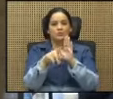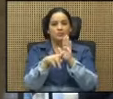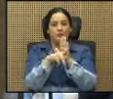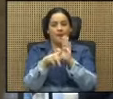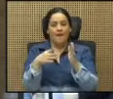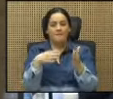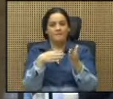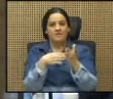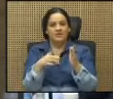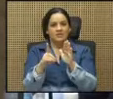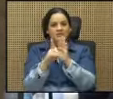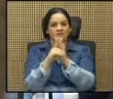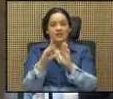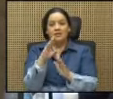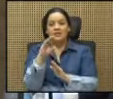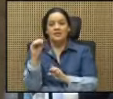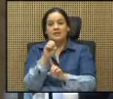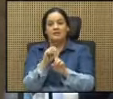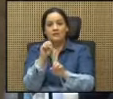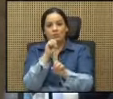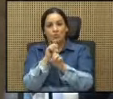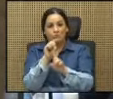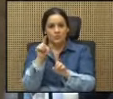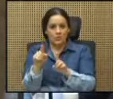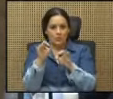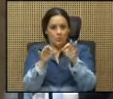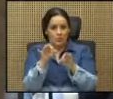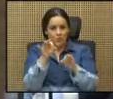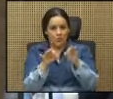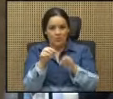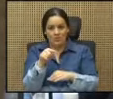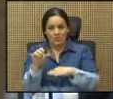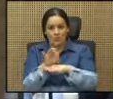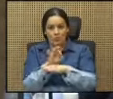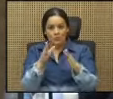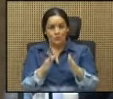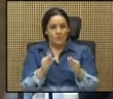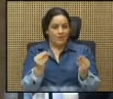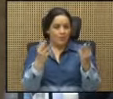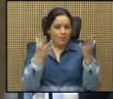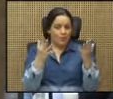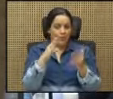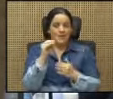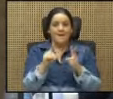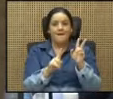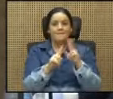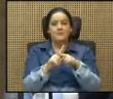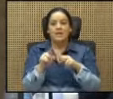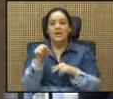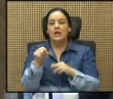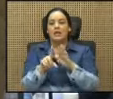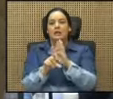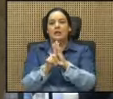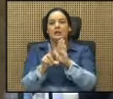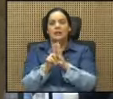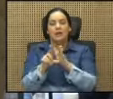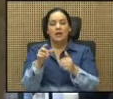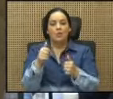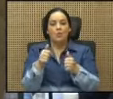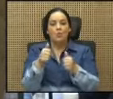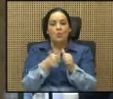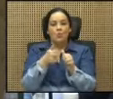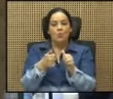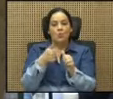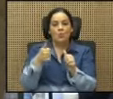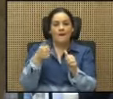afectando los derechos y situaciones jurídicas de los funcionarios públicos. La aplicación de esta ley sería un